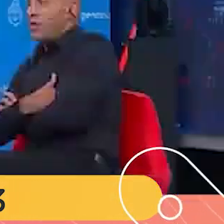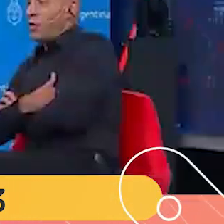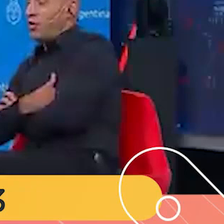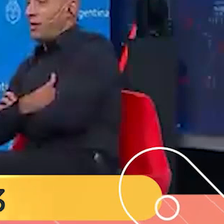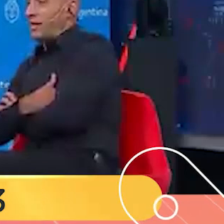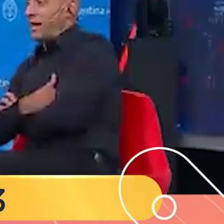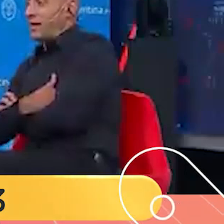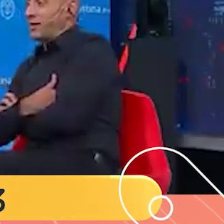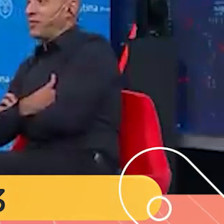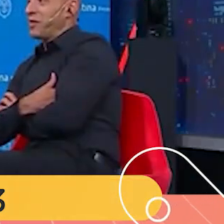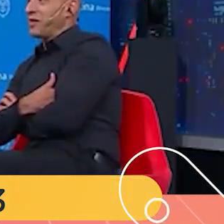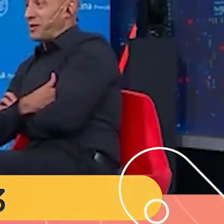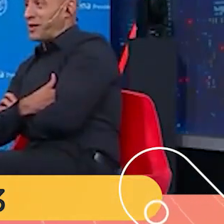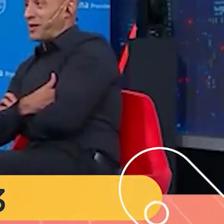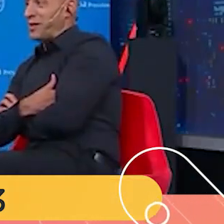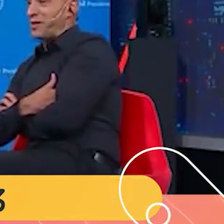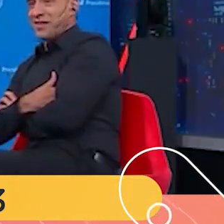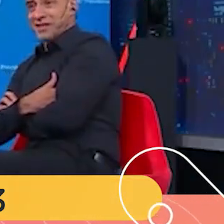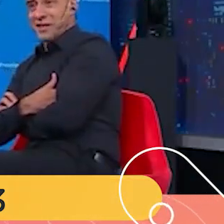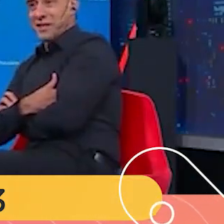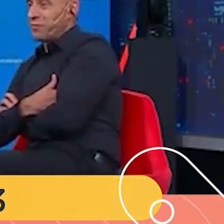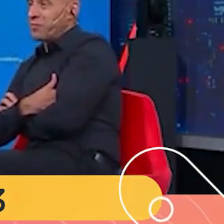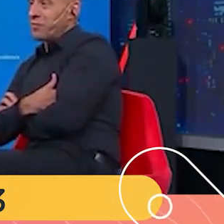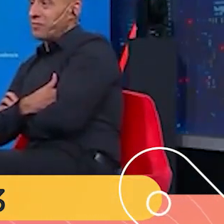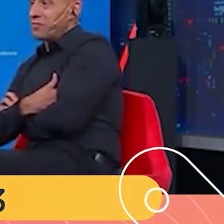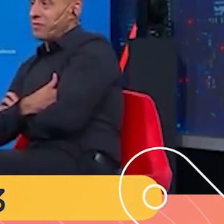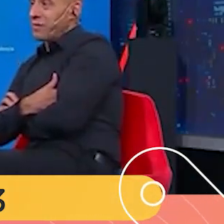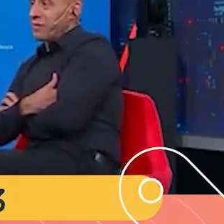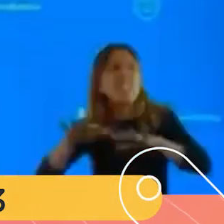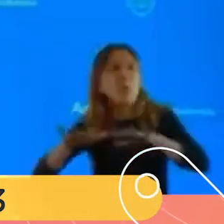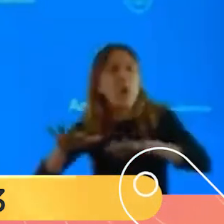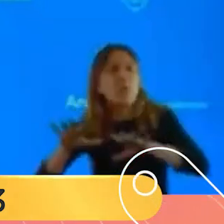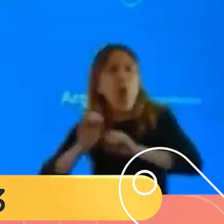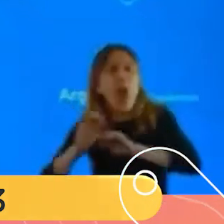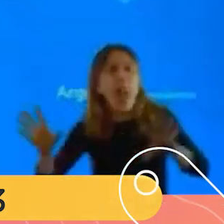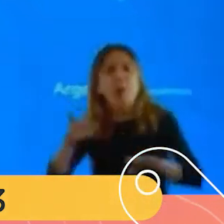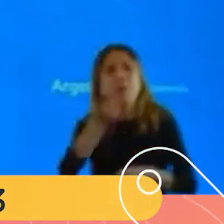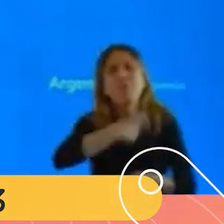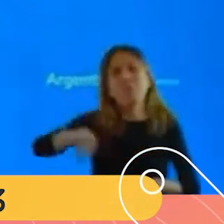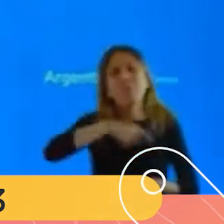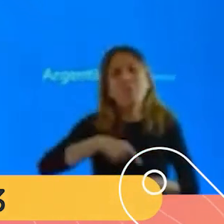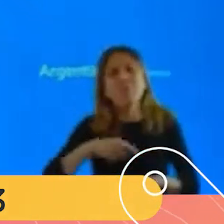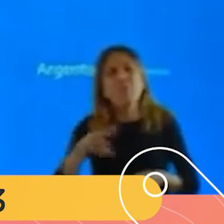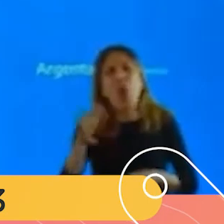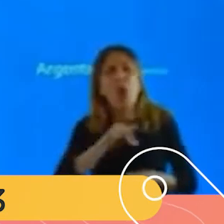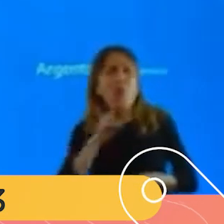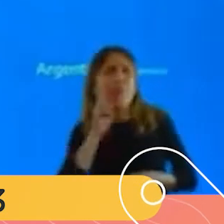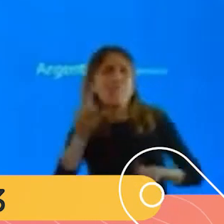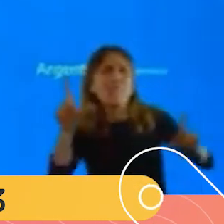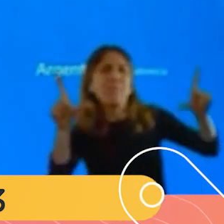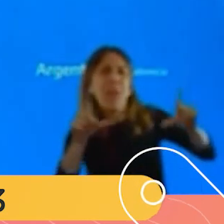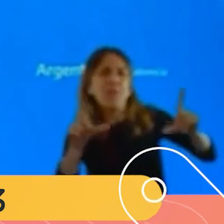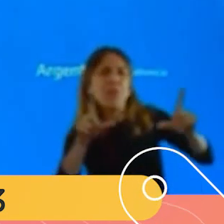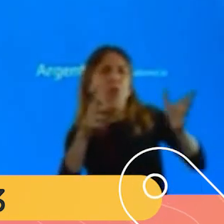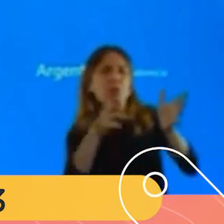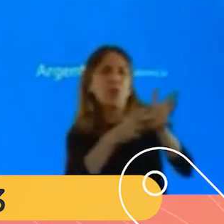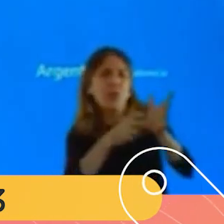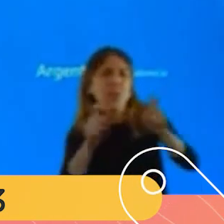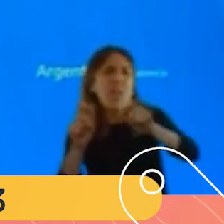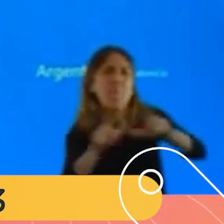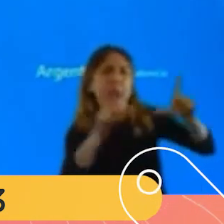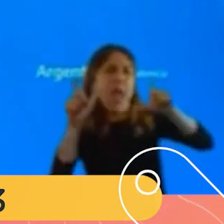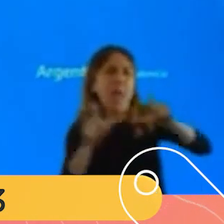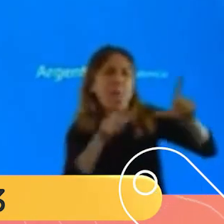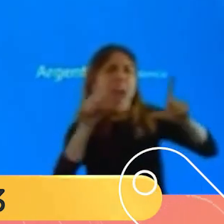cámara justo en el medio de cómo le sacaban con participación a la ciudad de Buenos